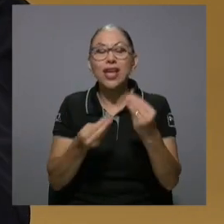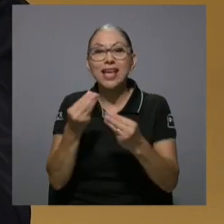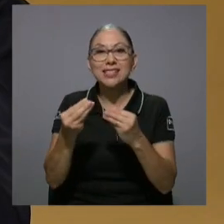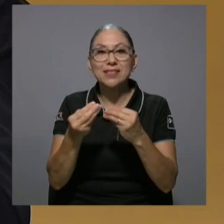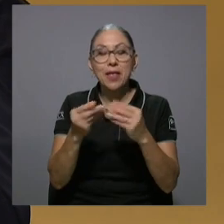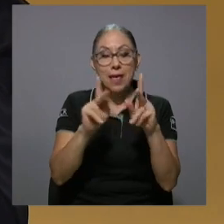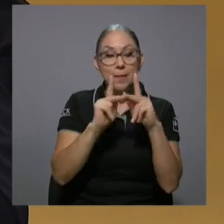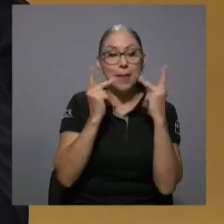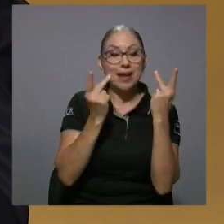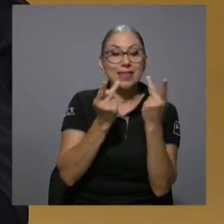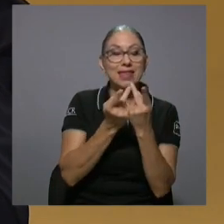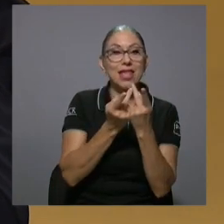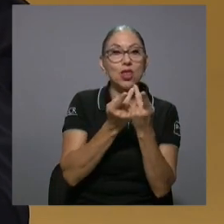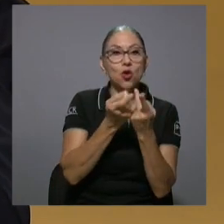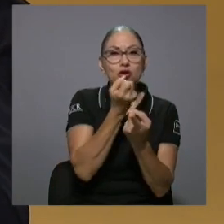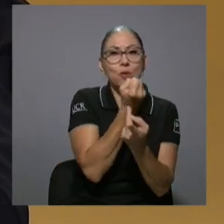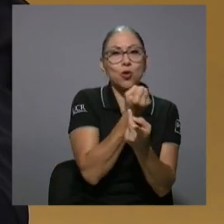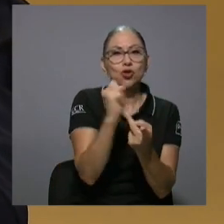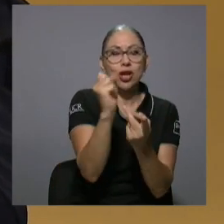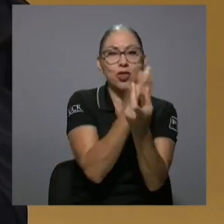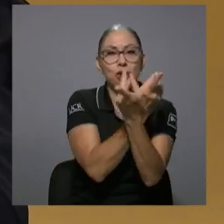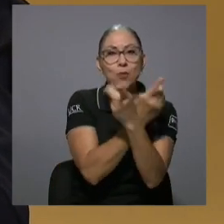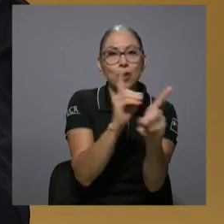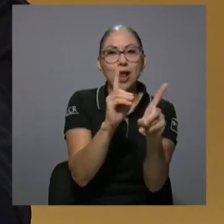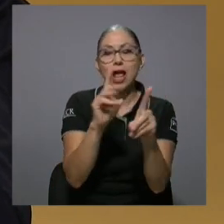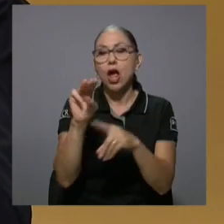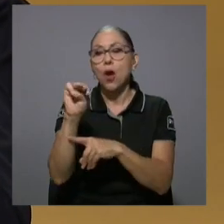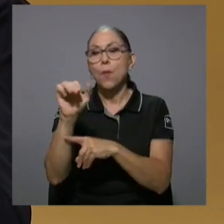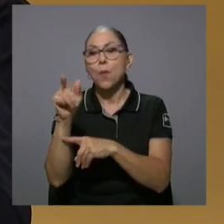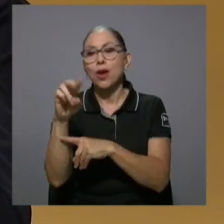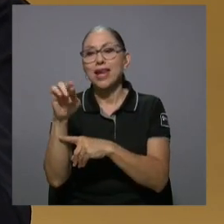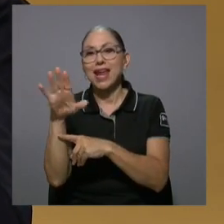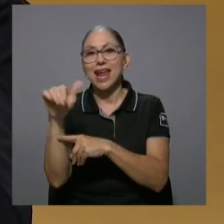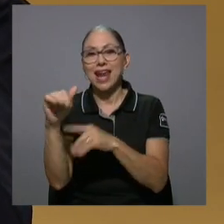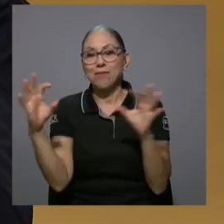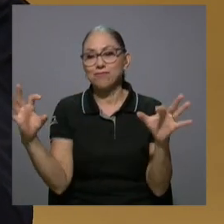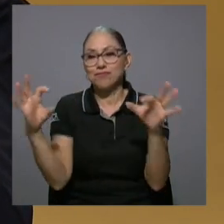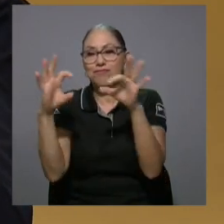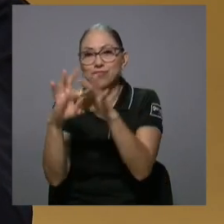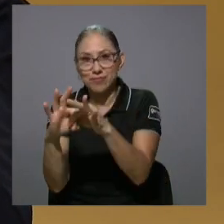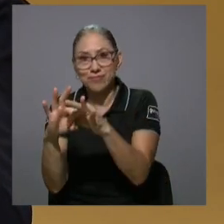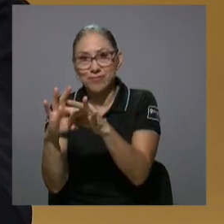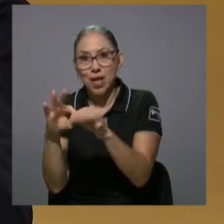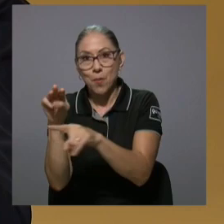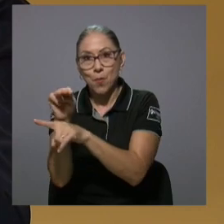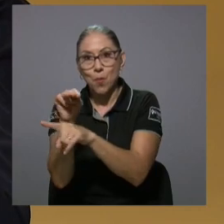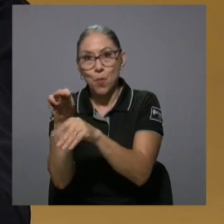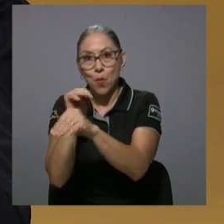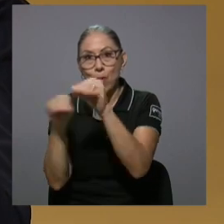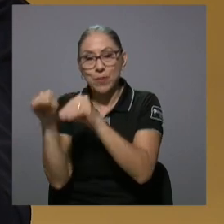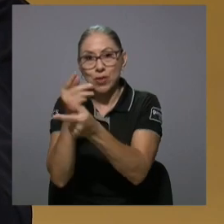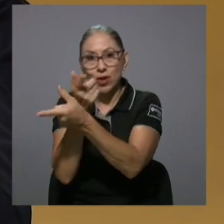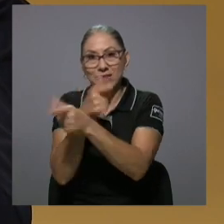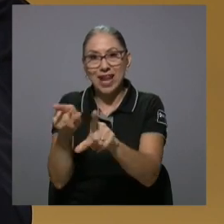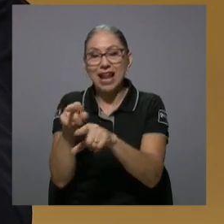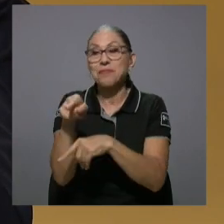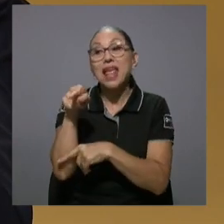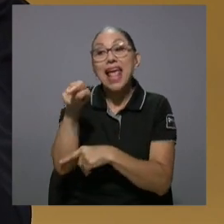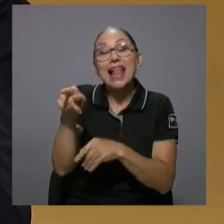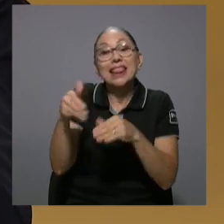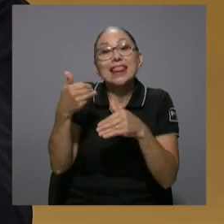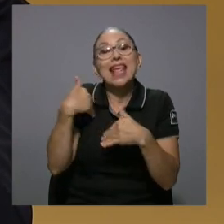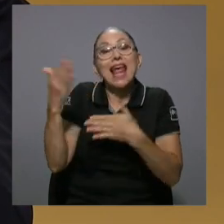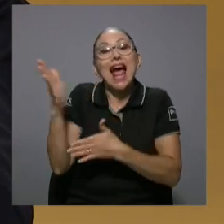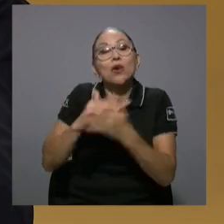Revolucionario Democrático y Molirena, que es el movimiento liberal de Panamá, pues tiene algunas posibilidades,